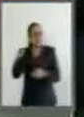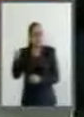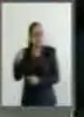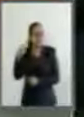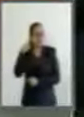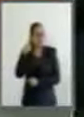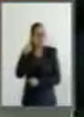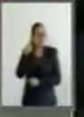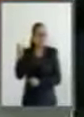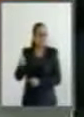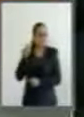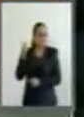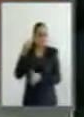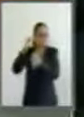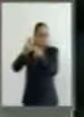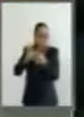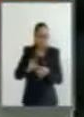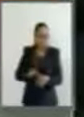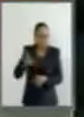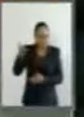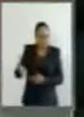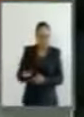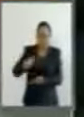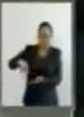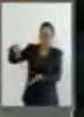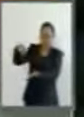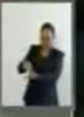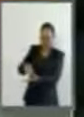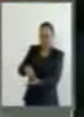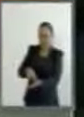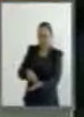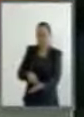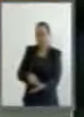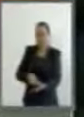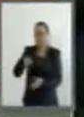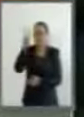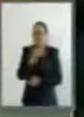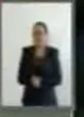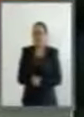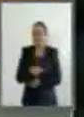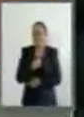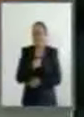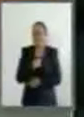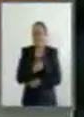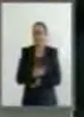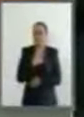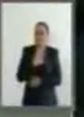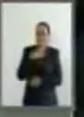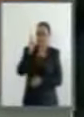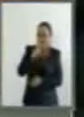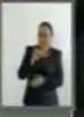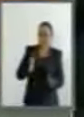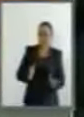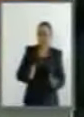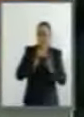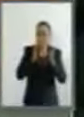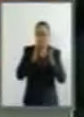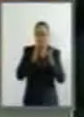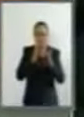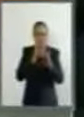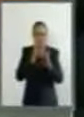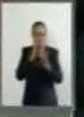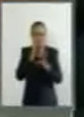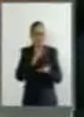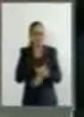dijo hace unos minutos en tribuna y estoy un poco sorprendida por varias